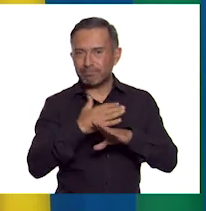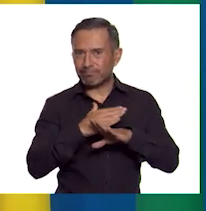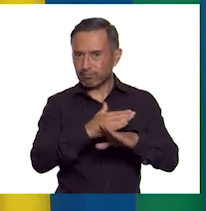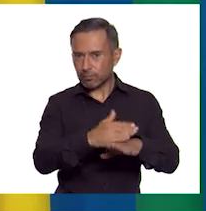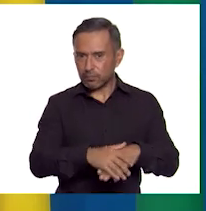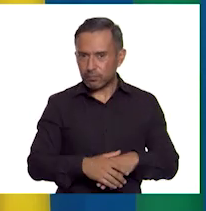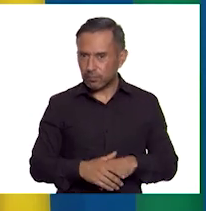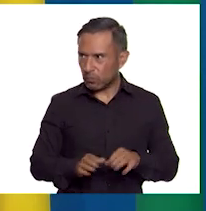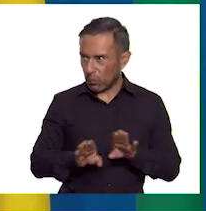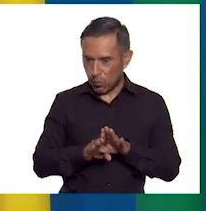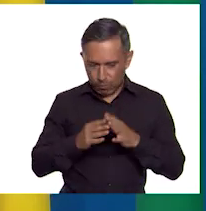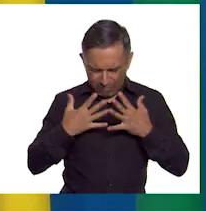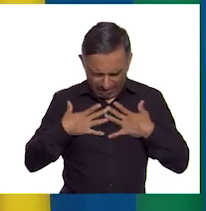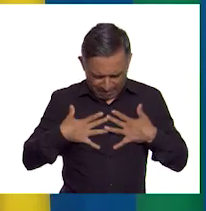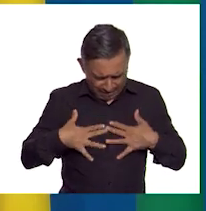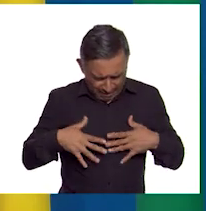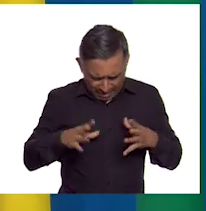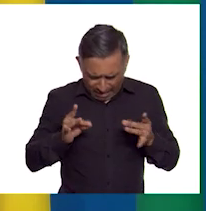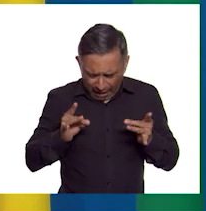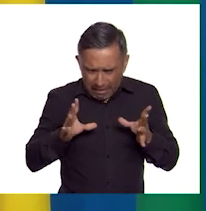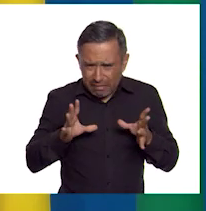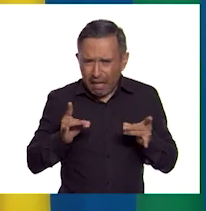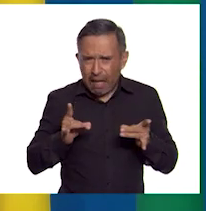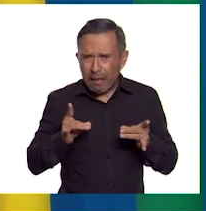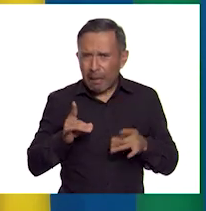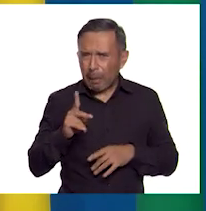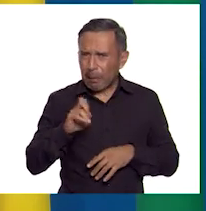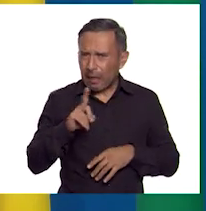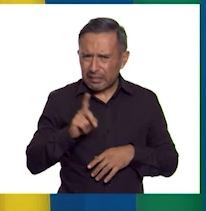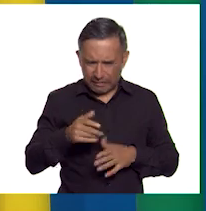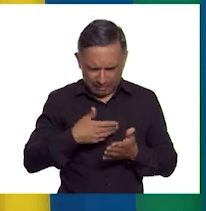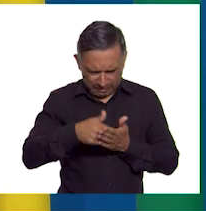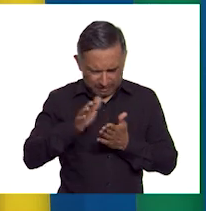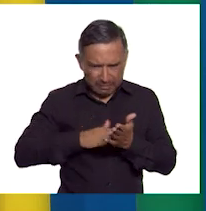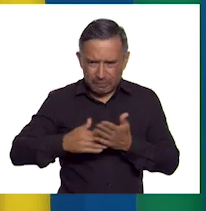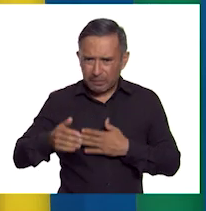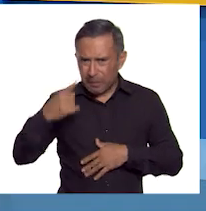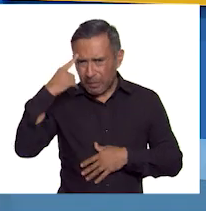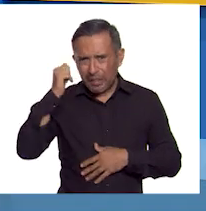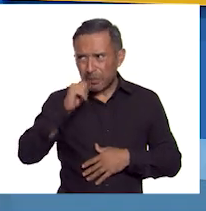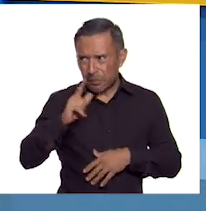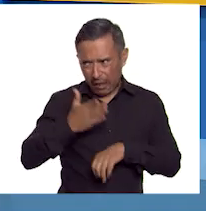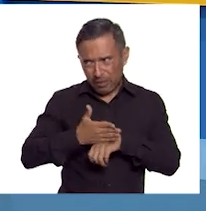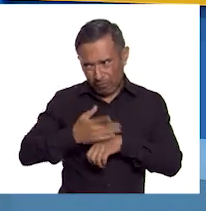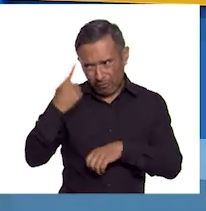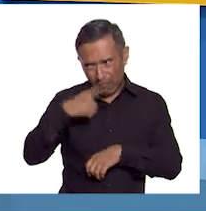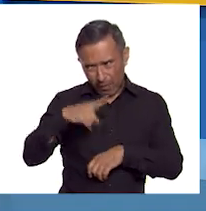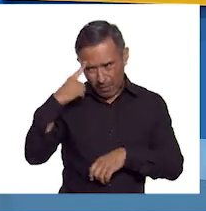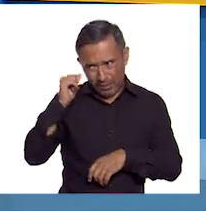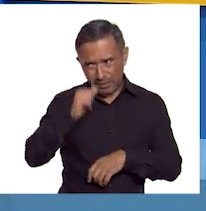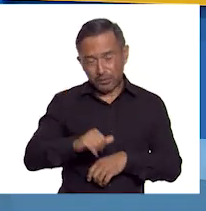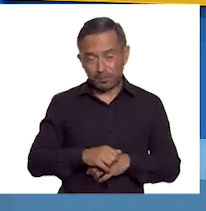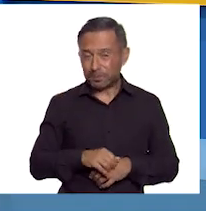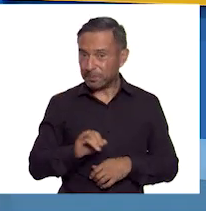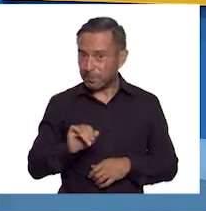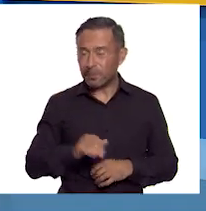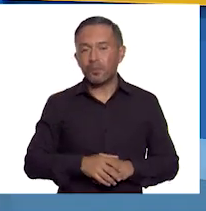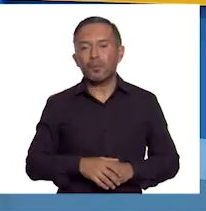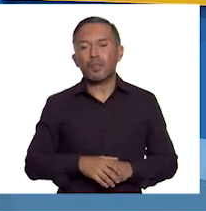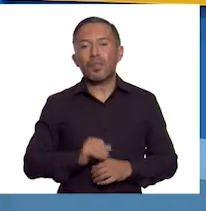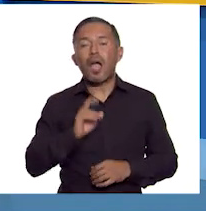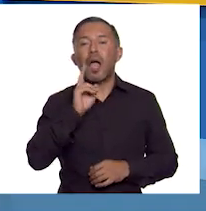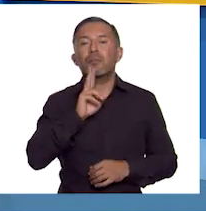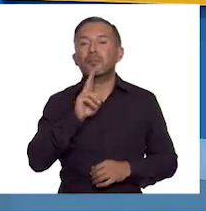pues debe de ser un castigo terrible quedar untado de pez para toda la vida. Pues vamos a ver, veamos, así es, Juan Carlos. Ahora vamos a ver qué